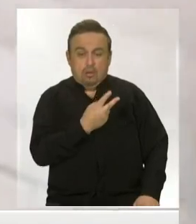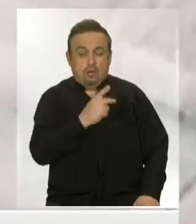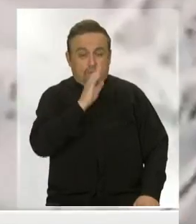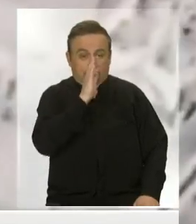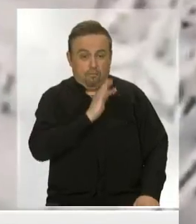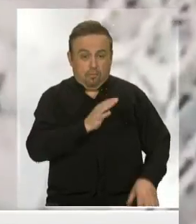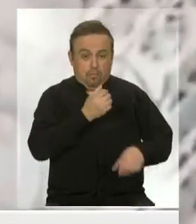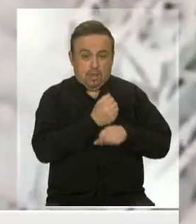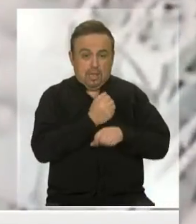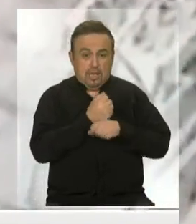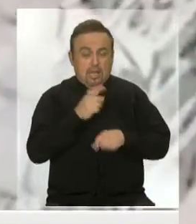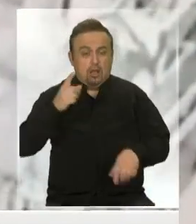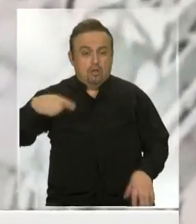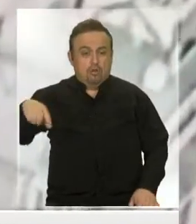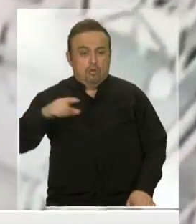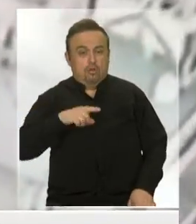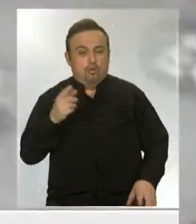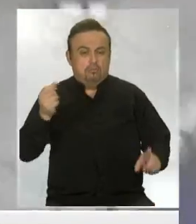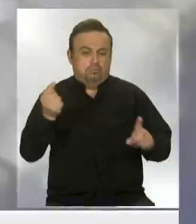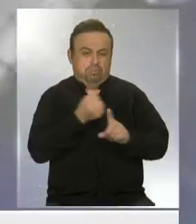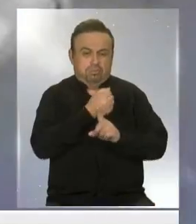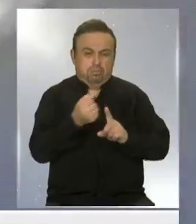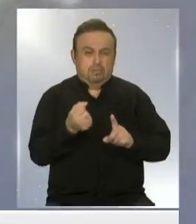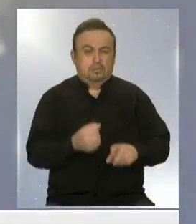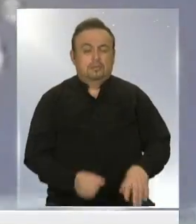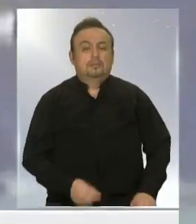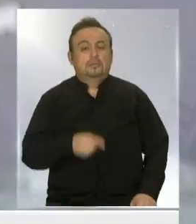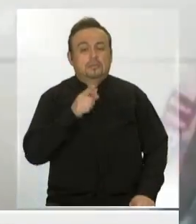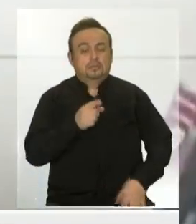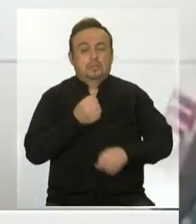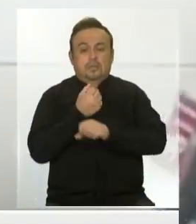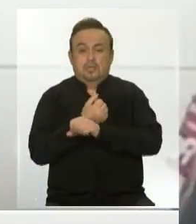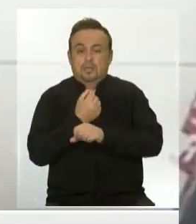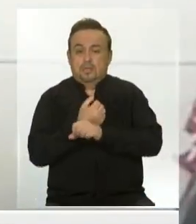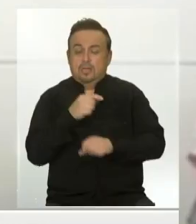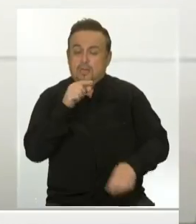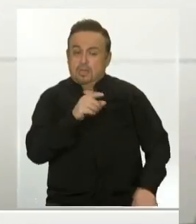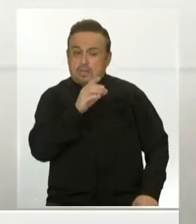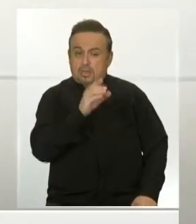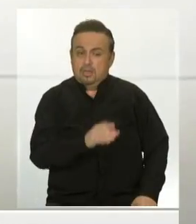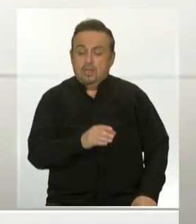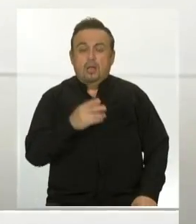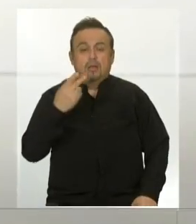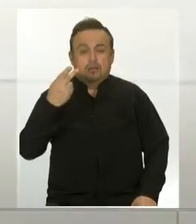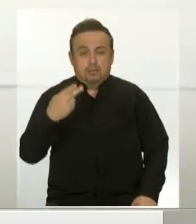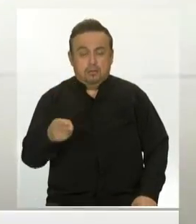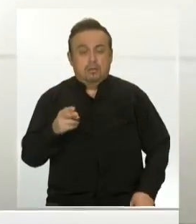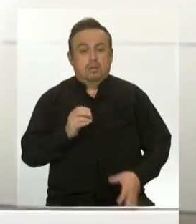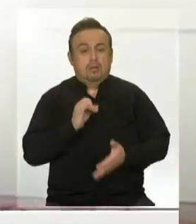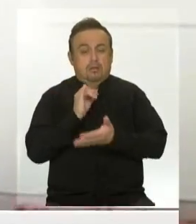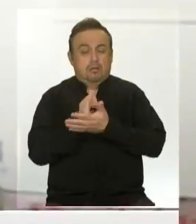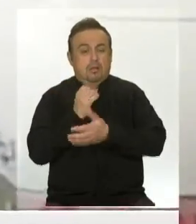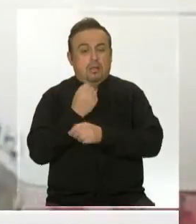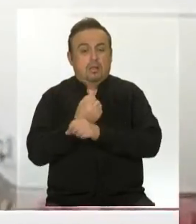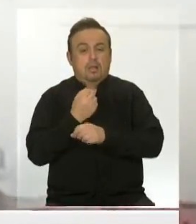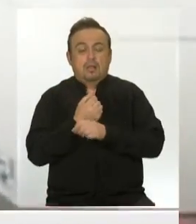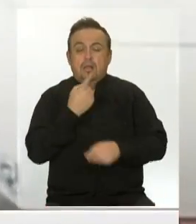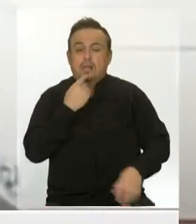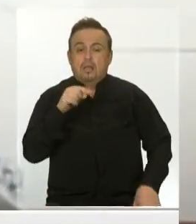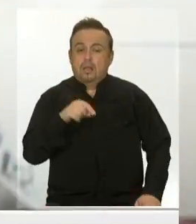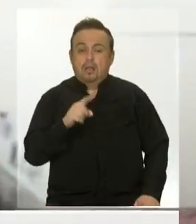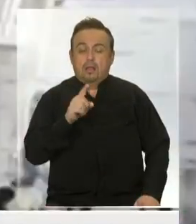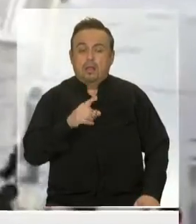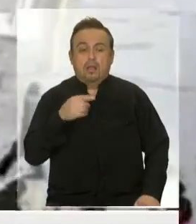funcionario policial lo lincharon. Carabineros confirmó que esta persona pertenece a la institución policial, pero descartó